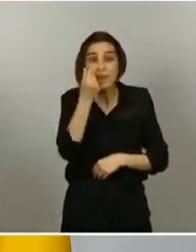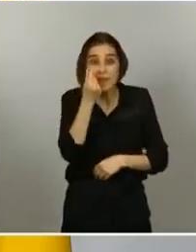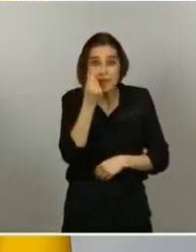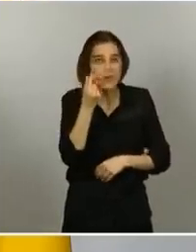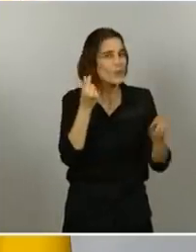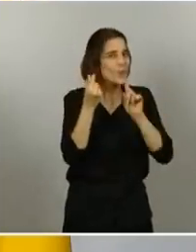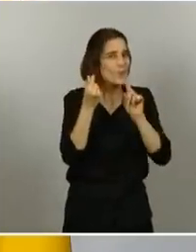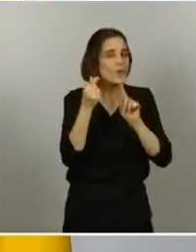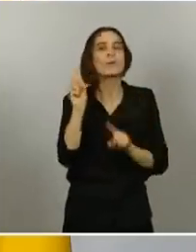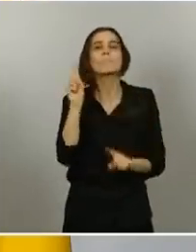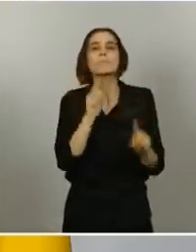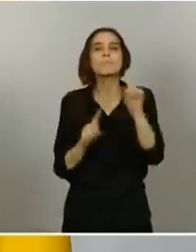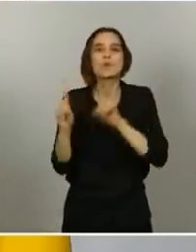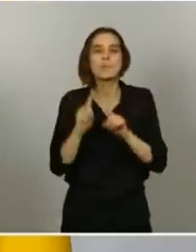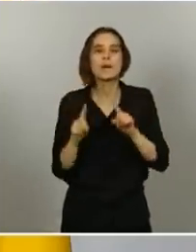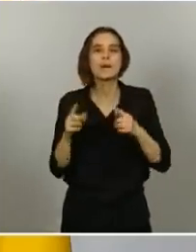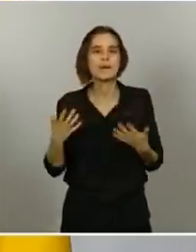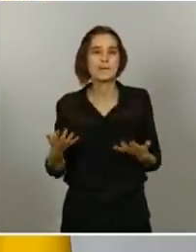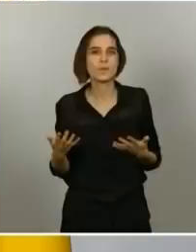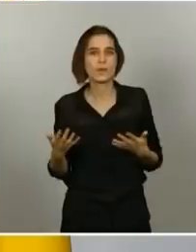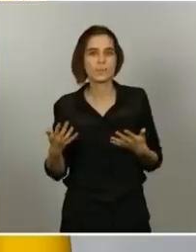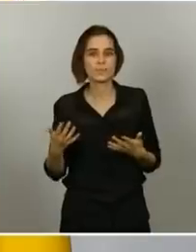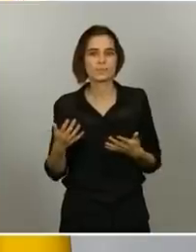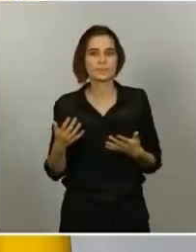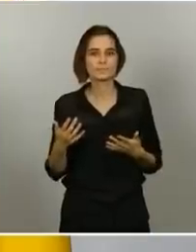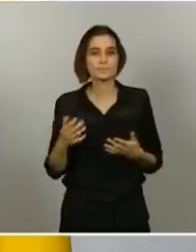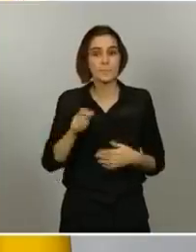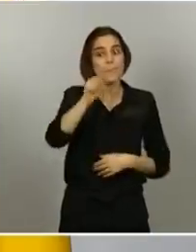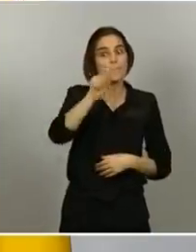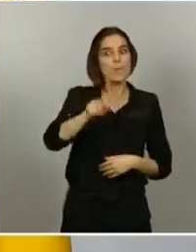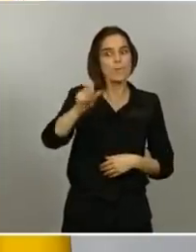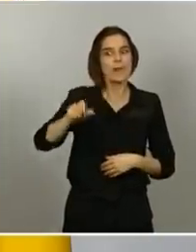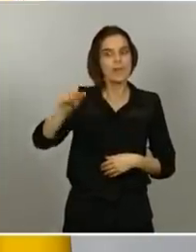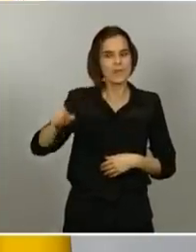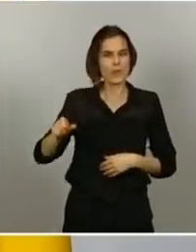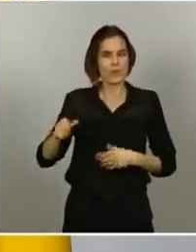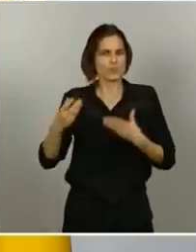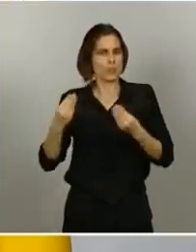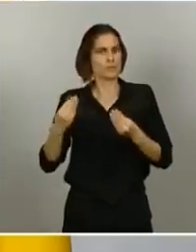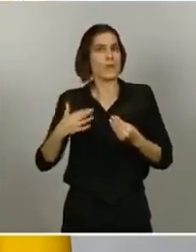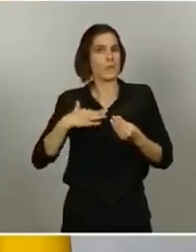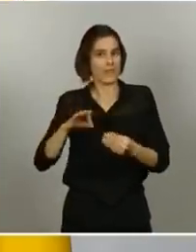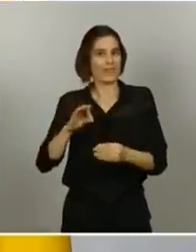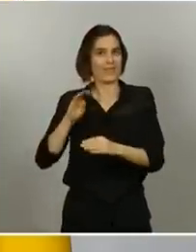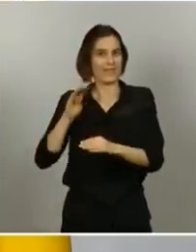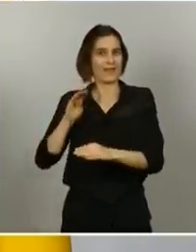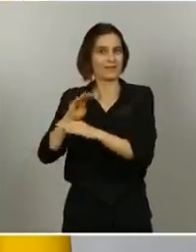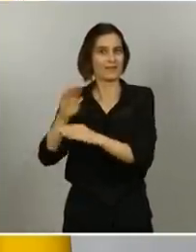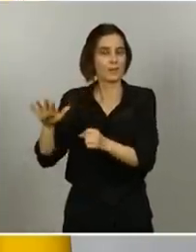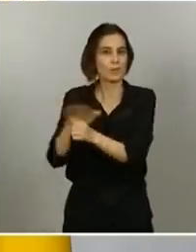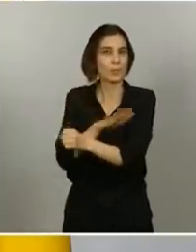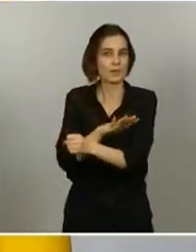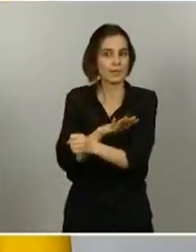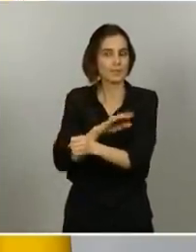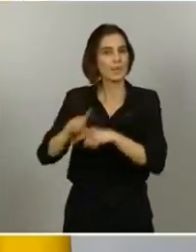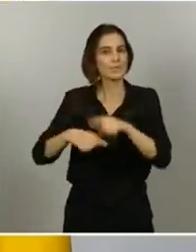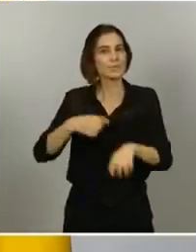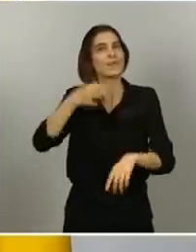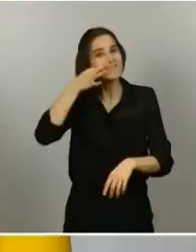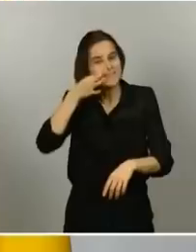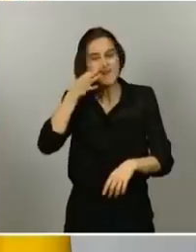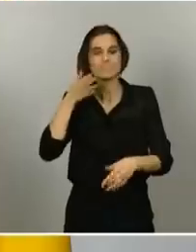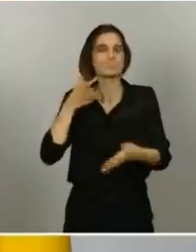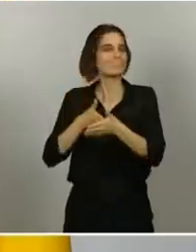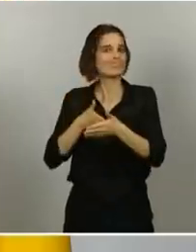porcentaje de población potencialmente beneficiaria que na práctica non tenido acceso a elas por iso o principal